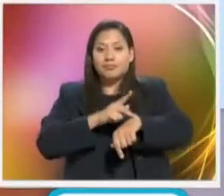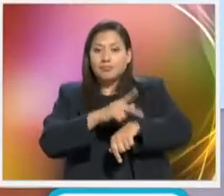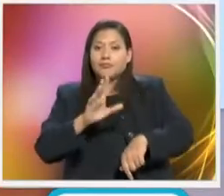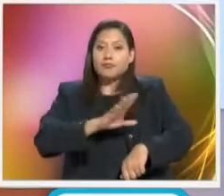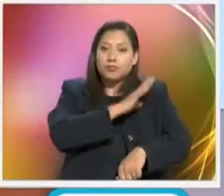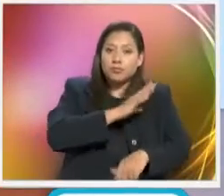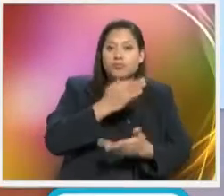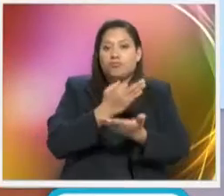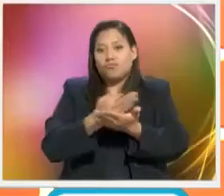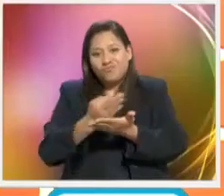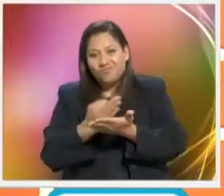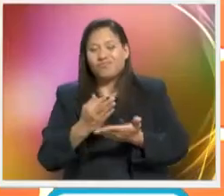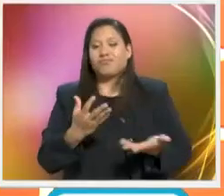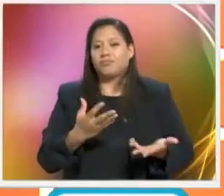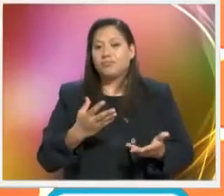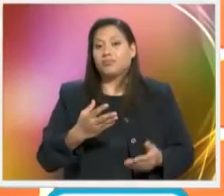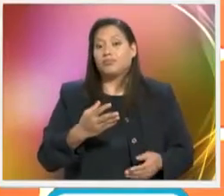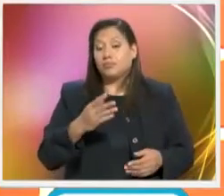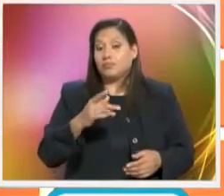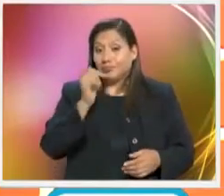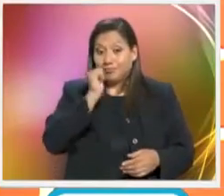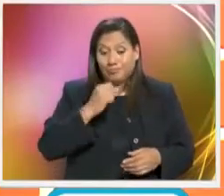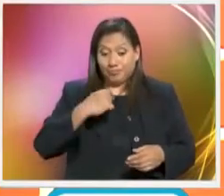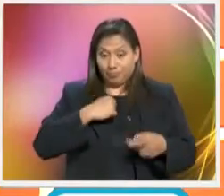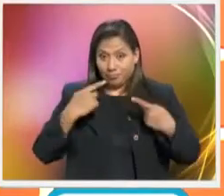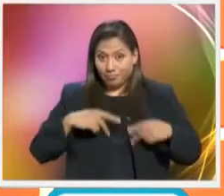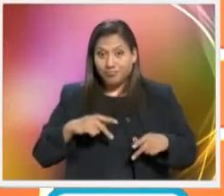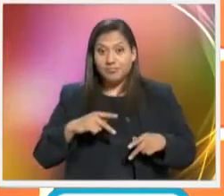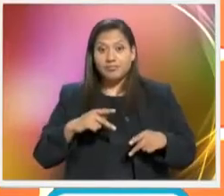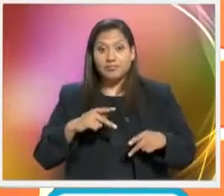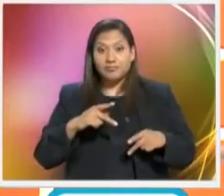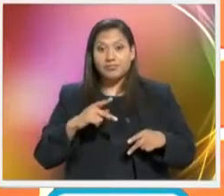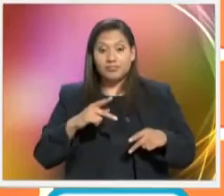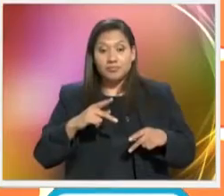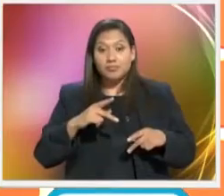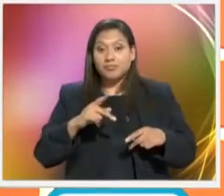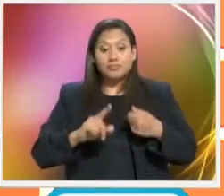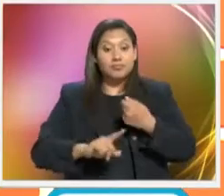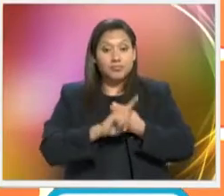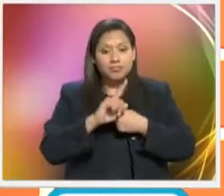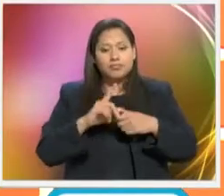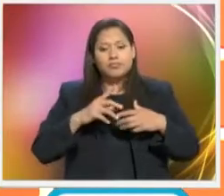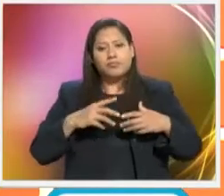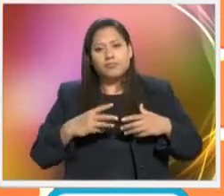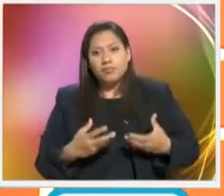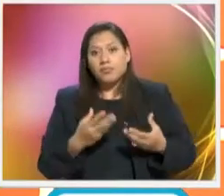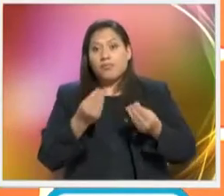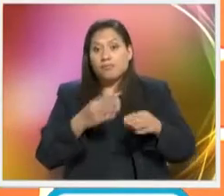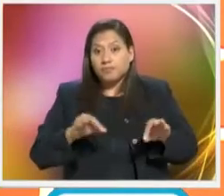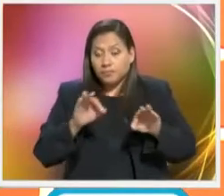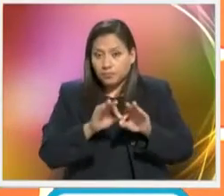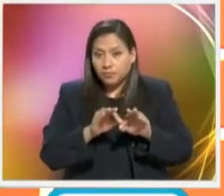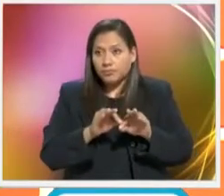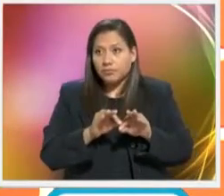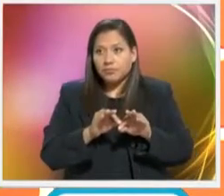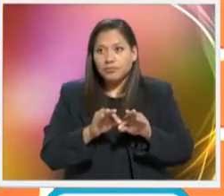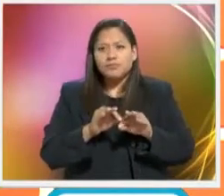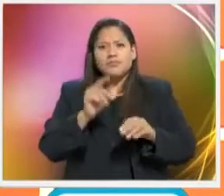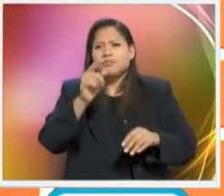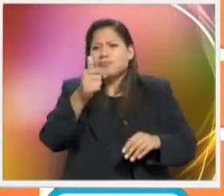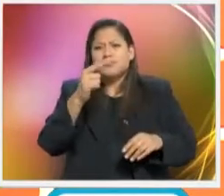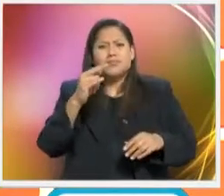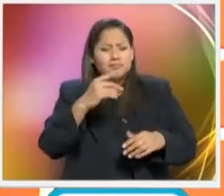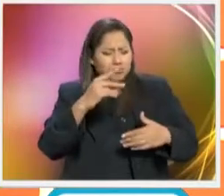tipo de piel, y la paciente tiene que tener en cuenta que va a cambiar un problema muy importante a cambio de algunas